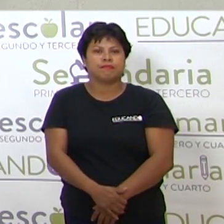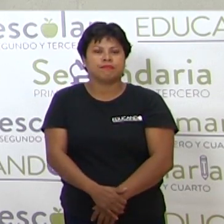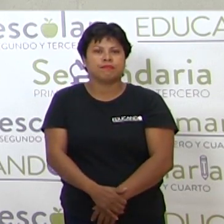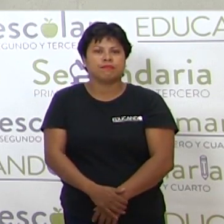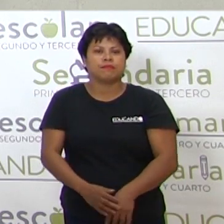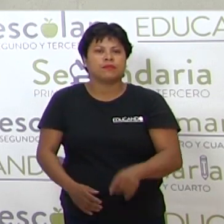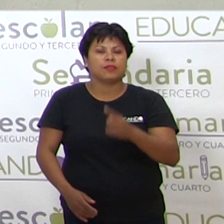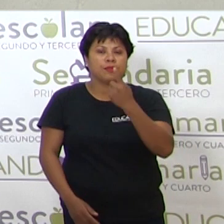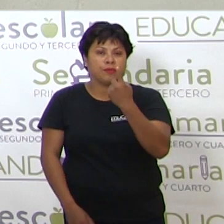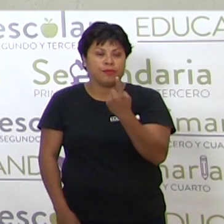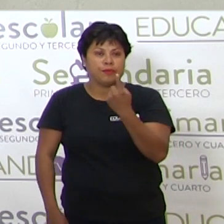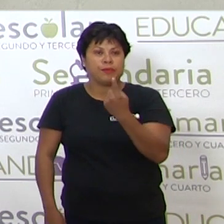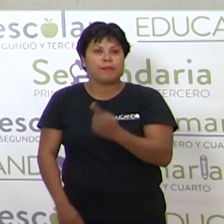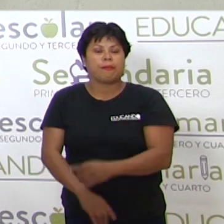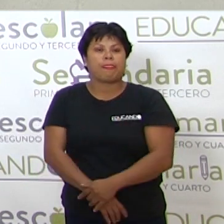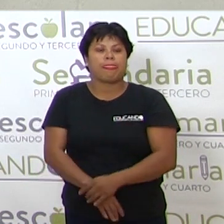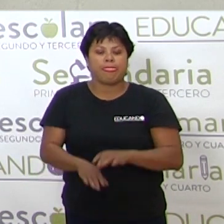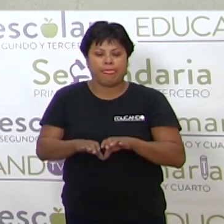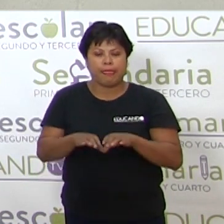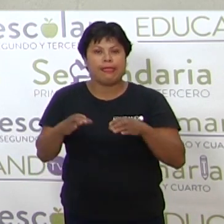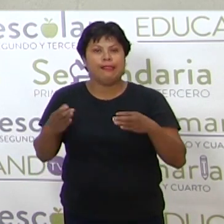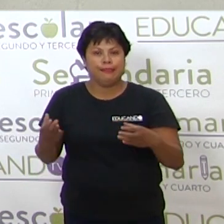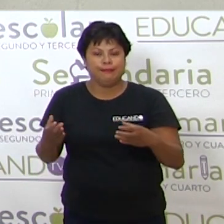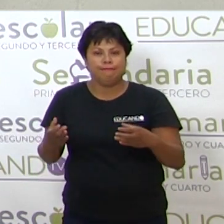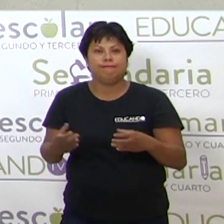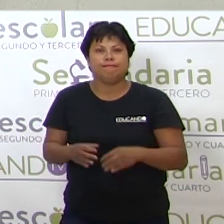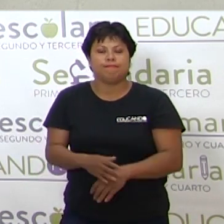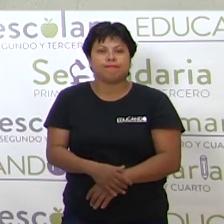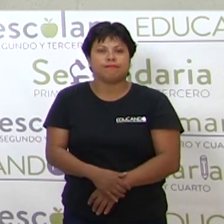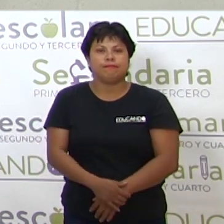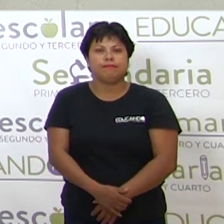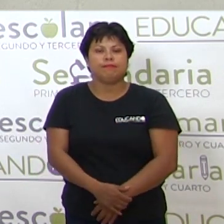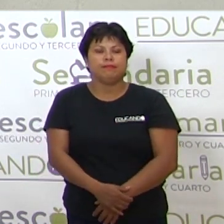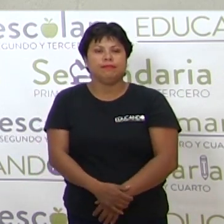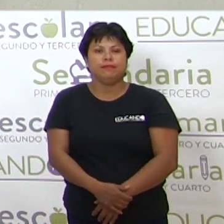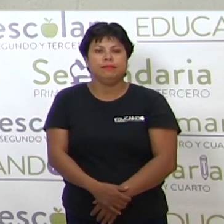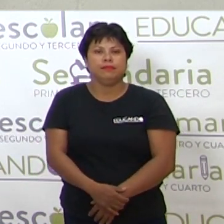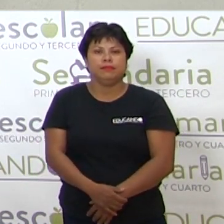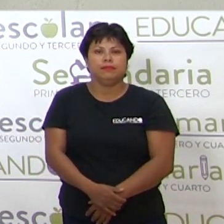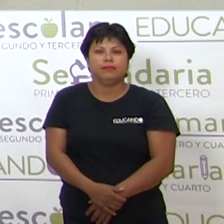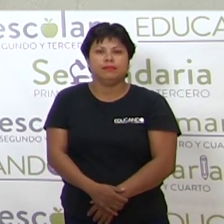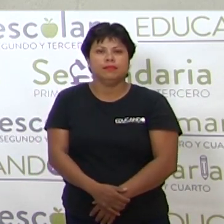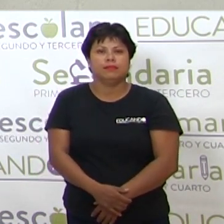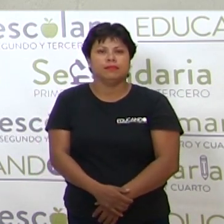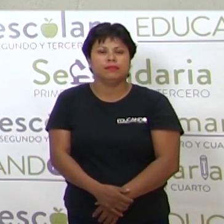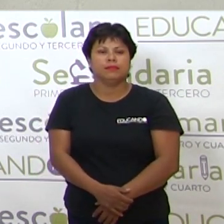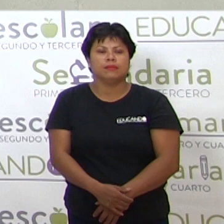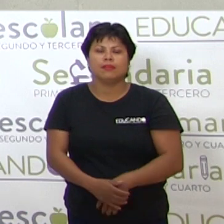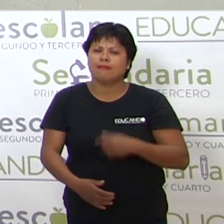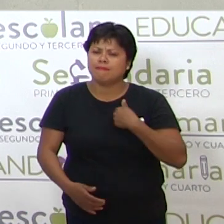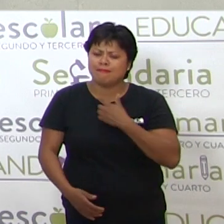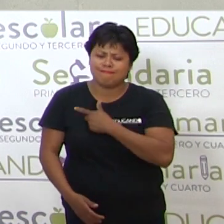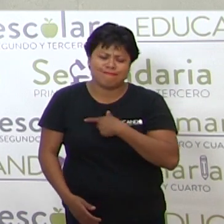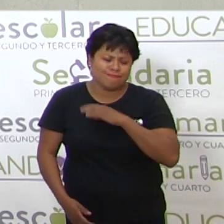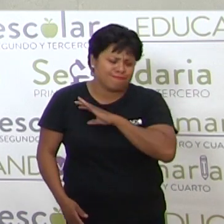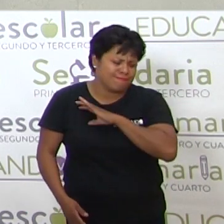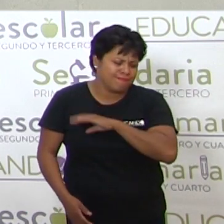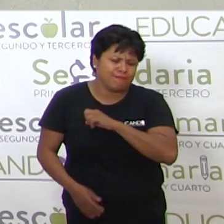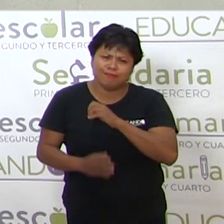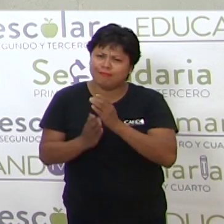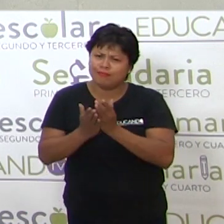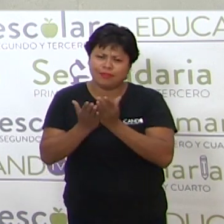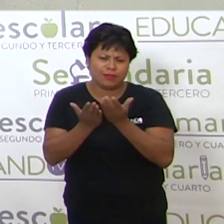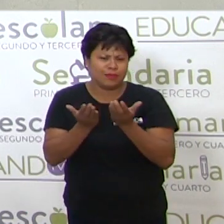i cuento le ponemos cuento verdad a mí me encantan los cuentos